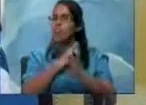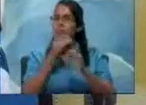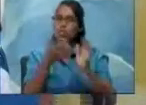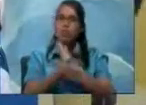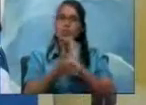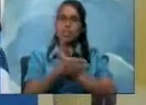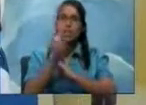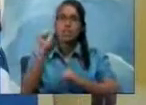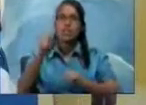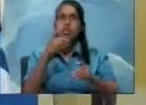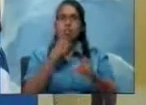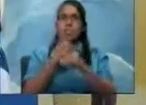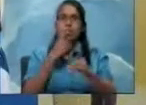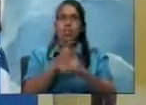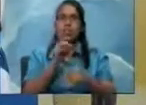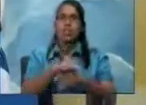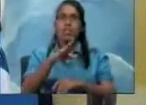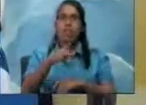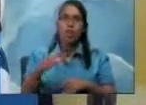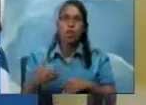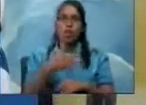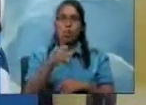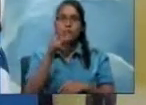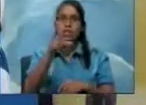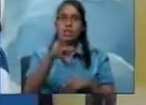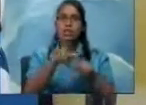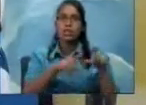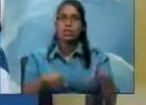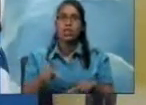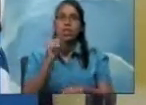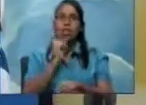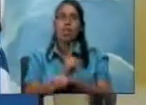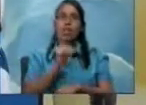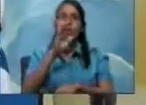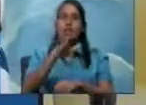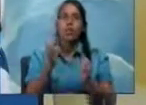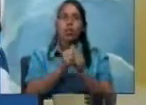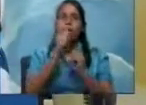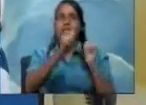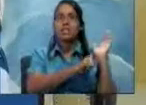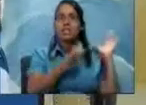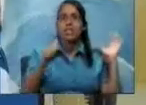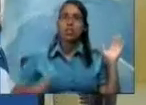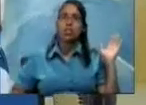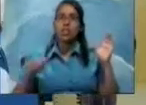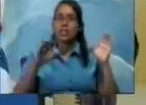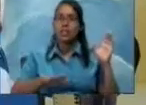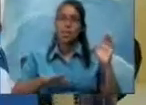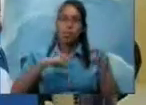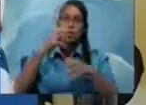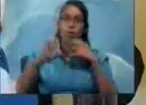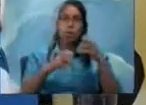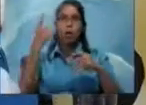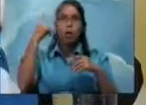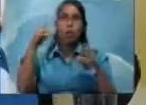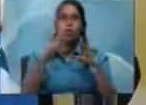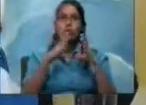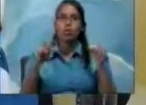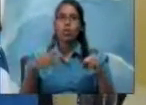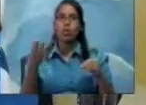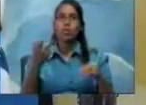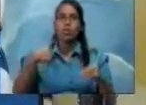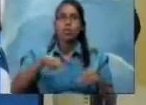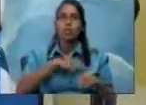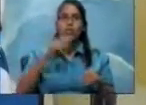discípulos dejan los peces allí y solamente están con el señor El Señor está preocupado por todo lo que nosotros